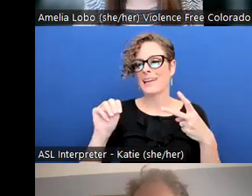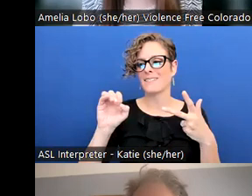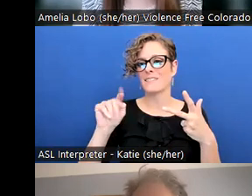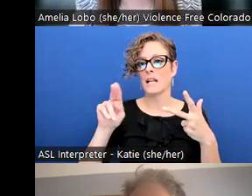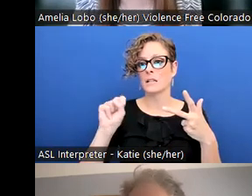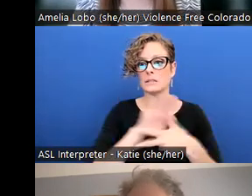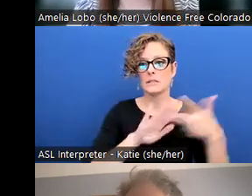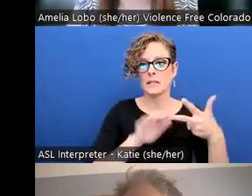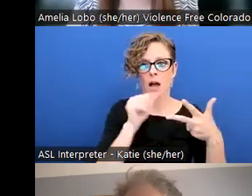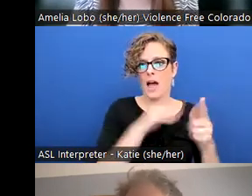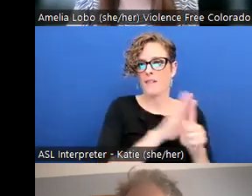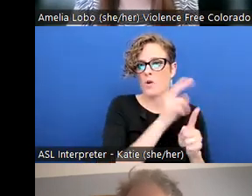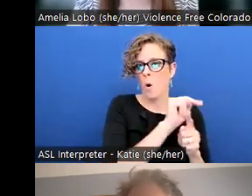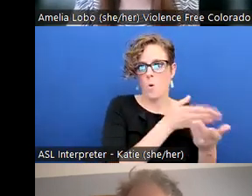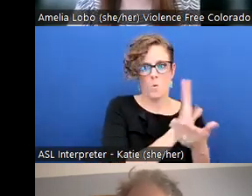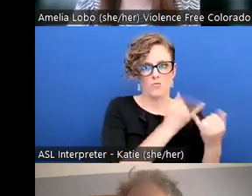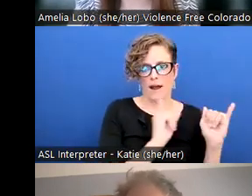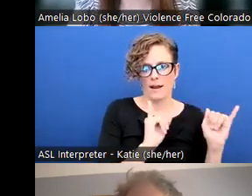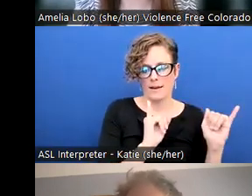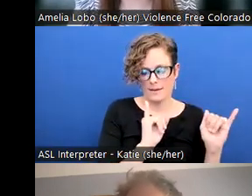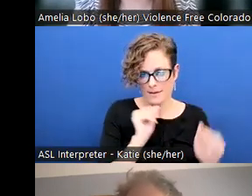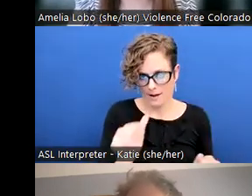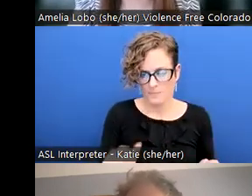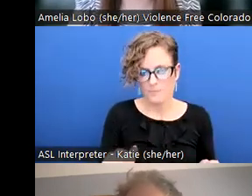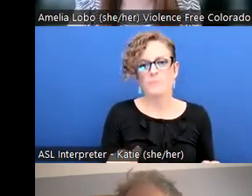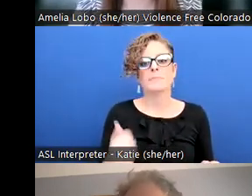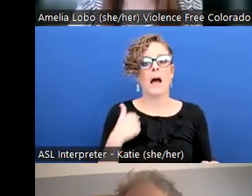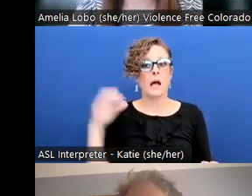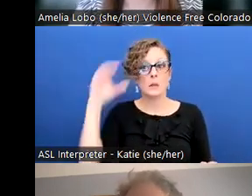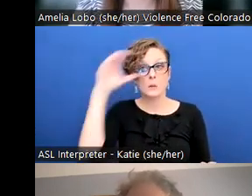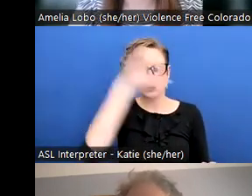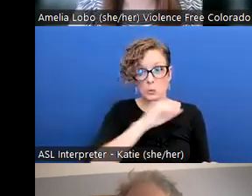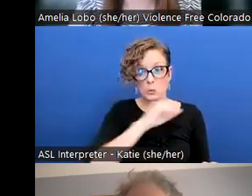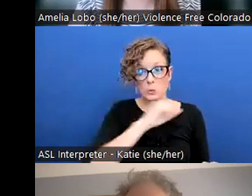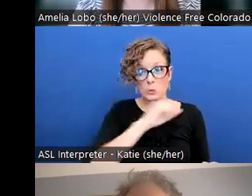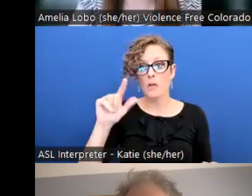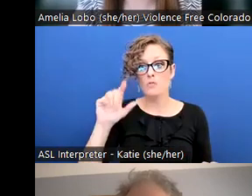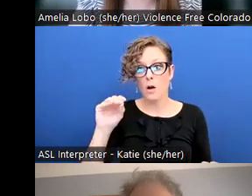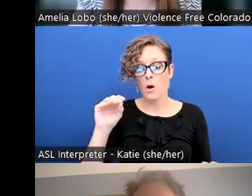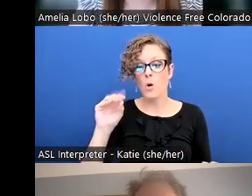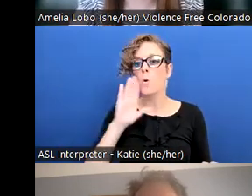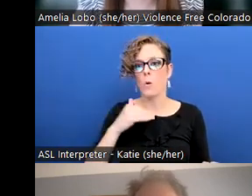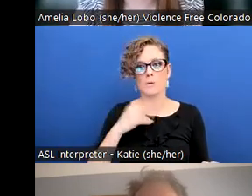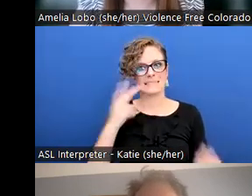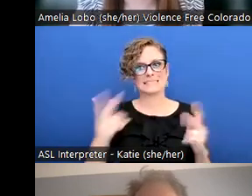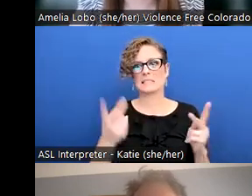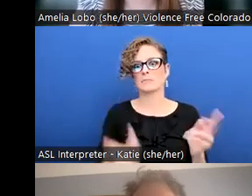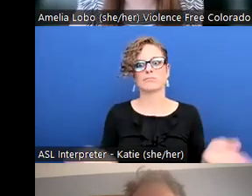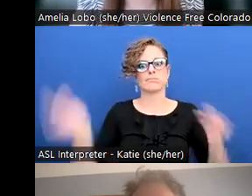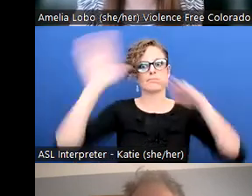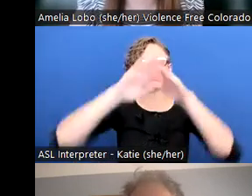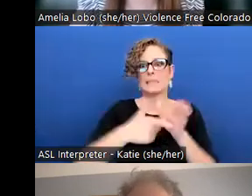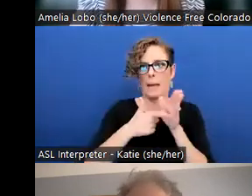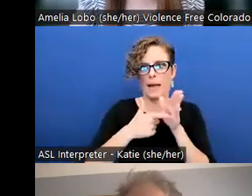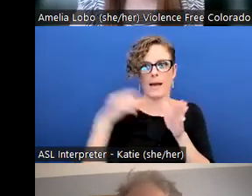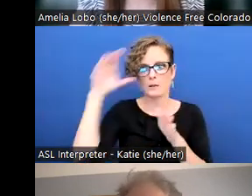esta publicación, se espera un aumento de demanda de personas que